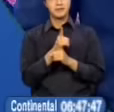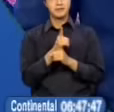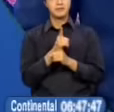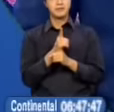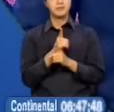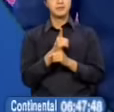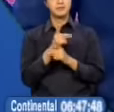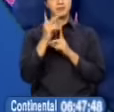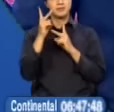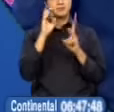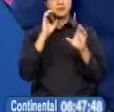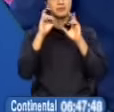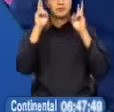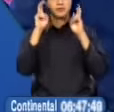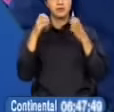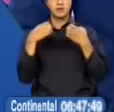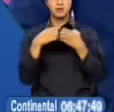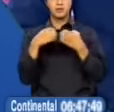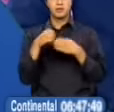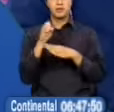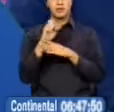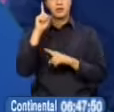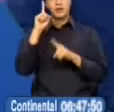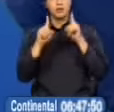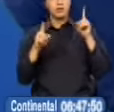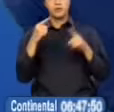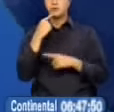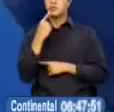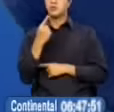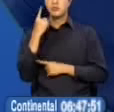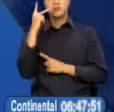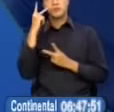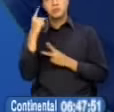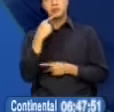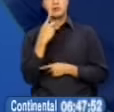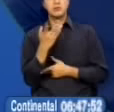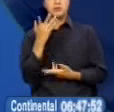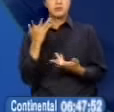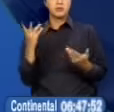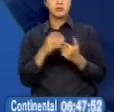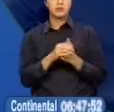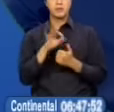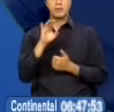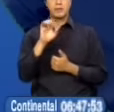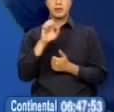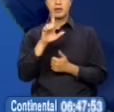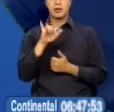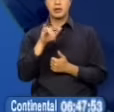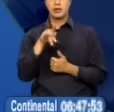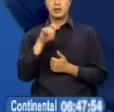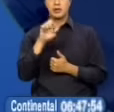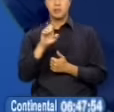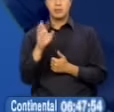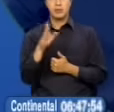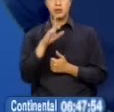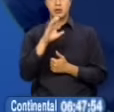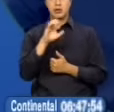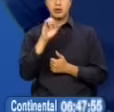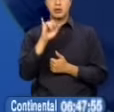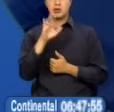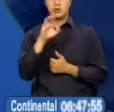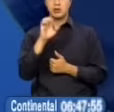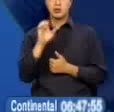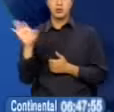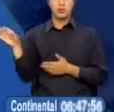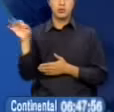vamos a hablar de la selección hay especulaciones escuchaba que aparentemente felipe caicedo no estaría en la alineación titular